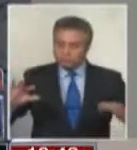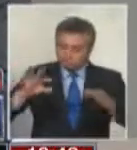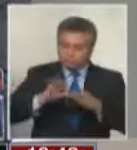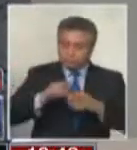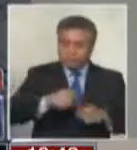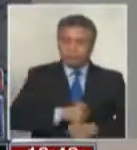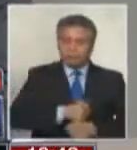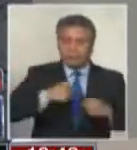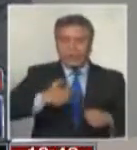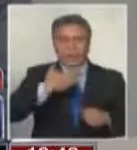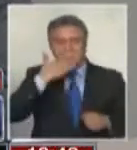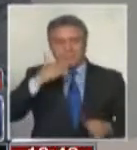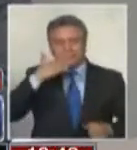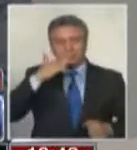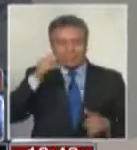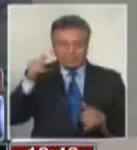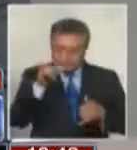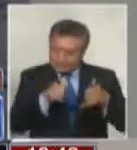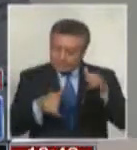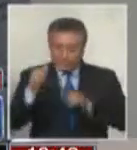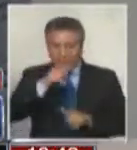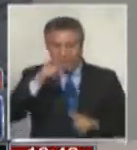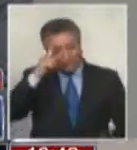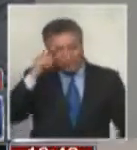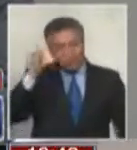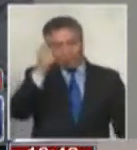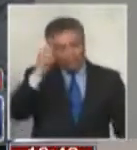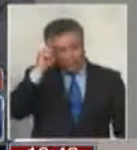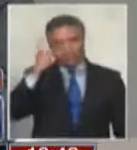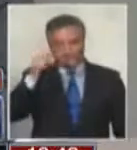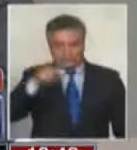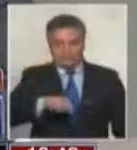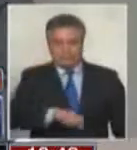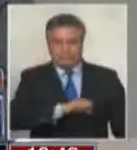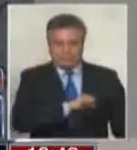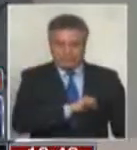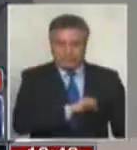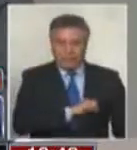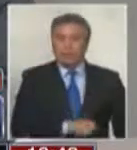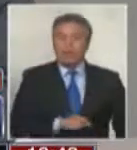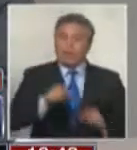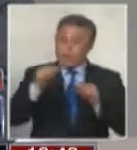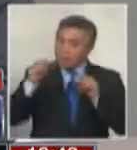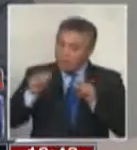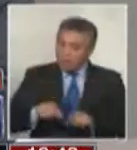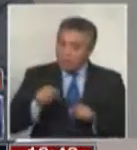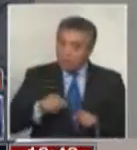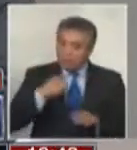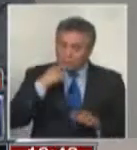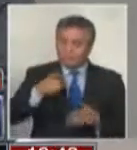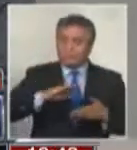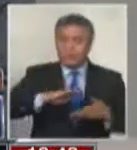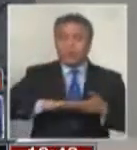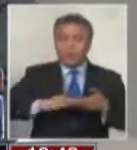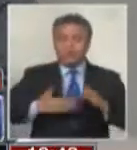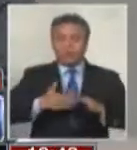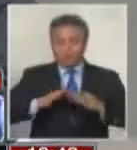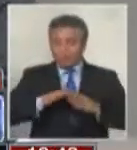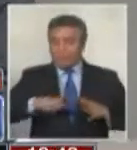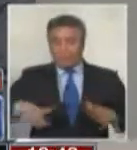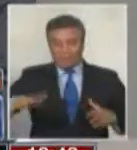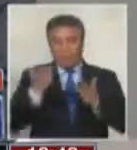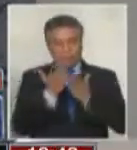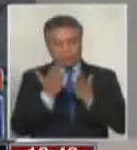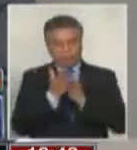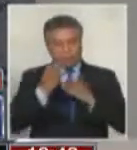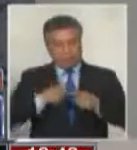de las capacidades científicas y de innovación en el país y en ese sentido yo creo que la comunidad académica del país en general